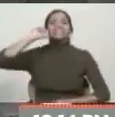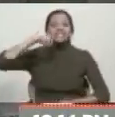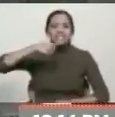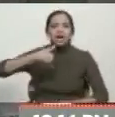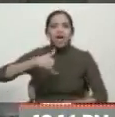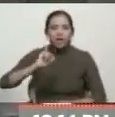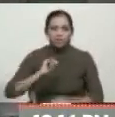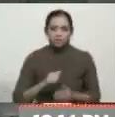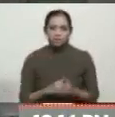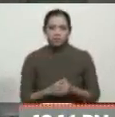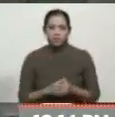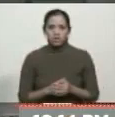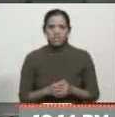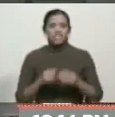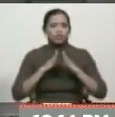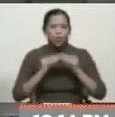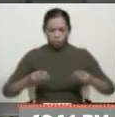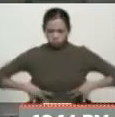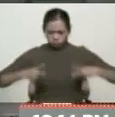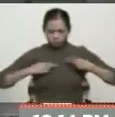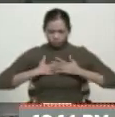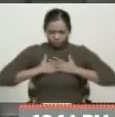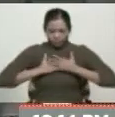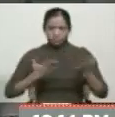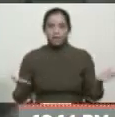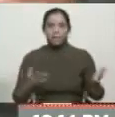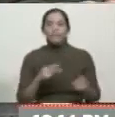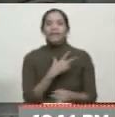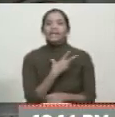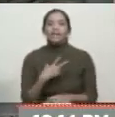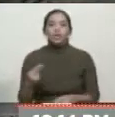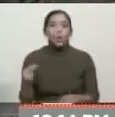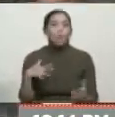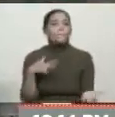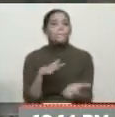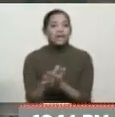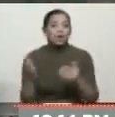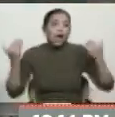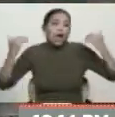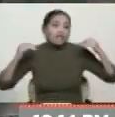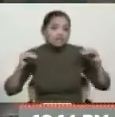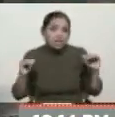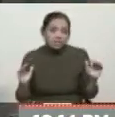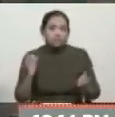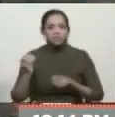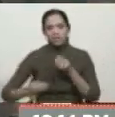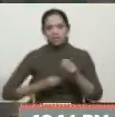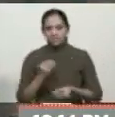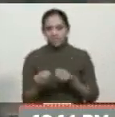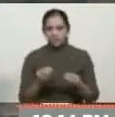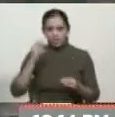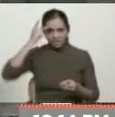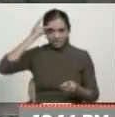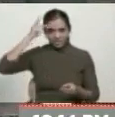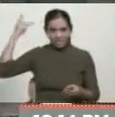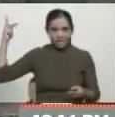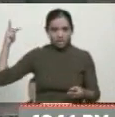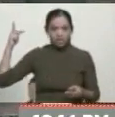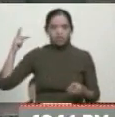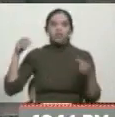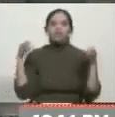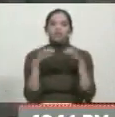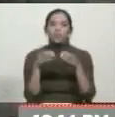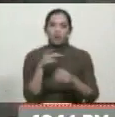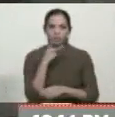dispuesto a dar su vida para que no pase lo que al parecer se está generando en la psiquis de un sector de la